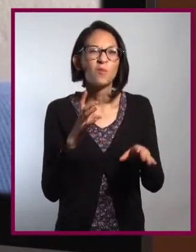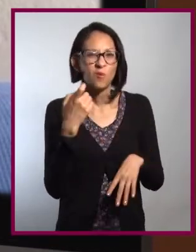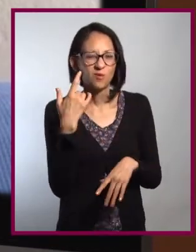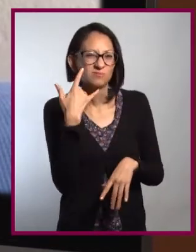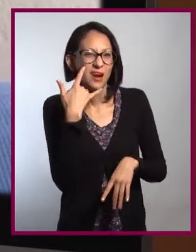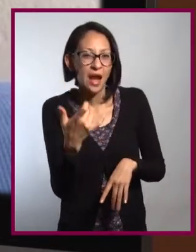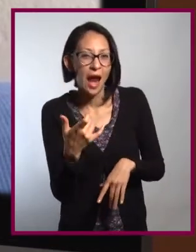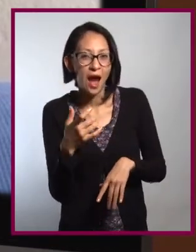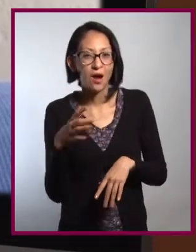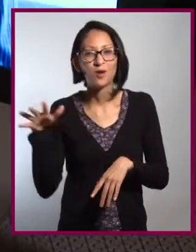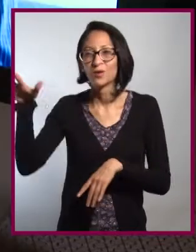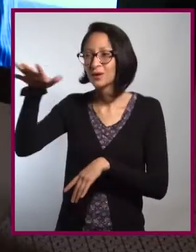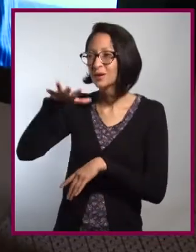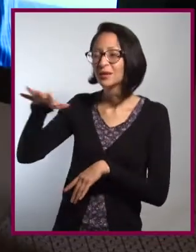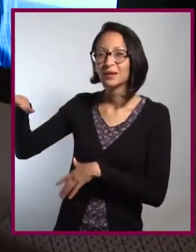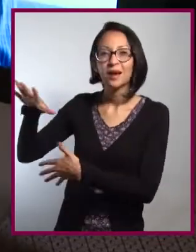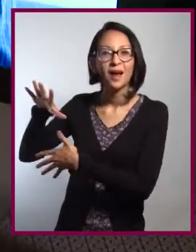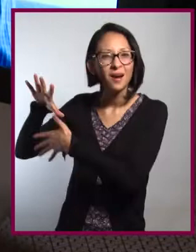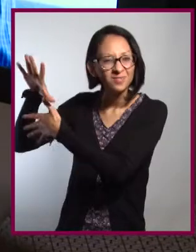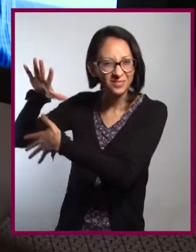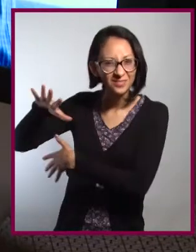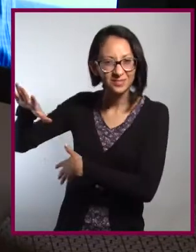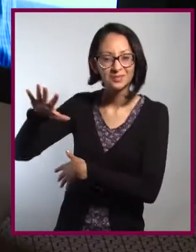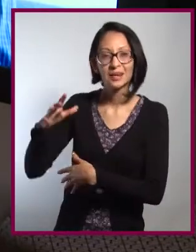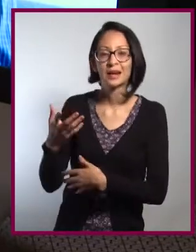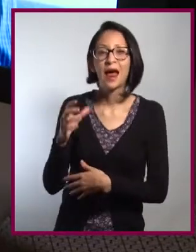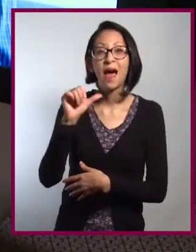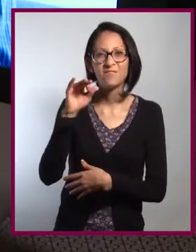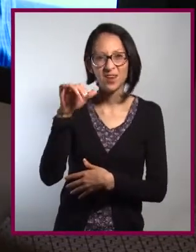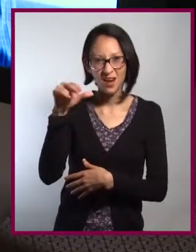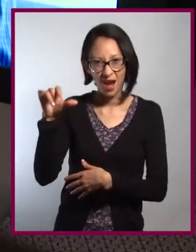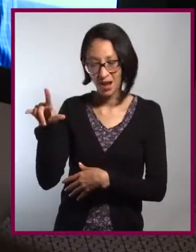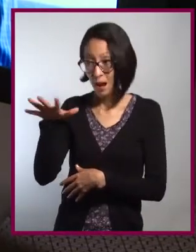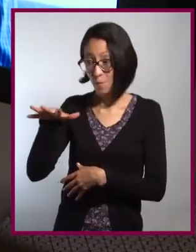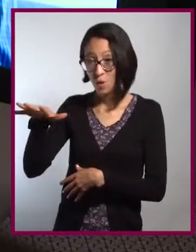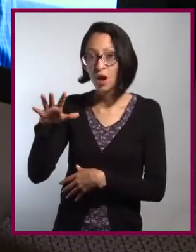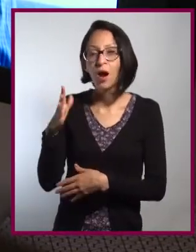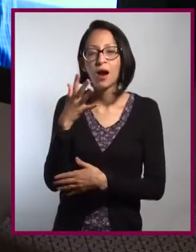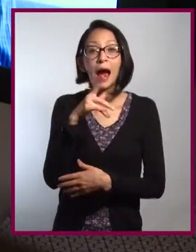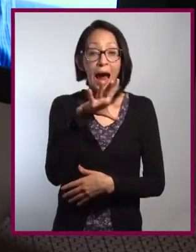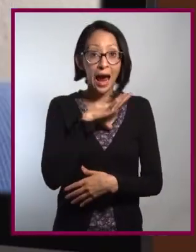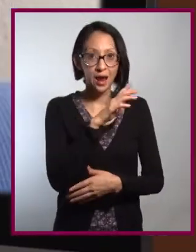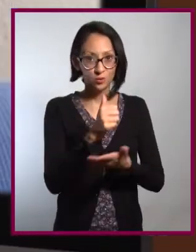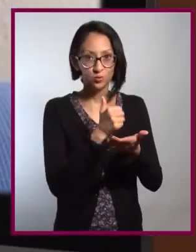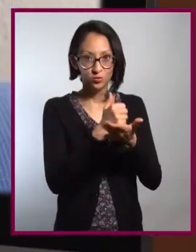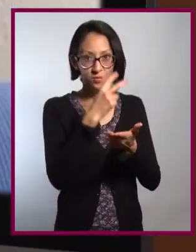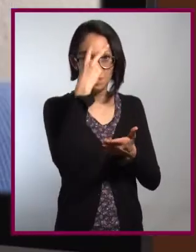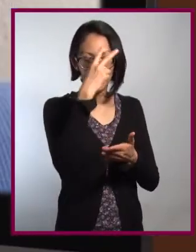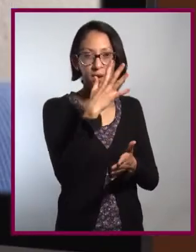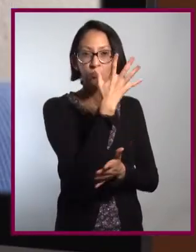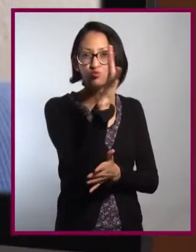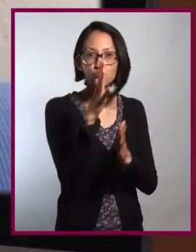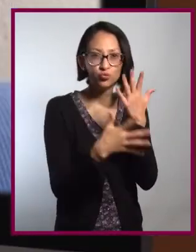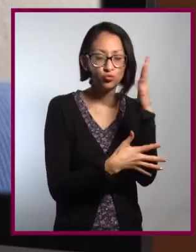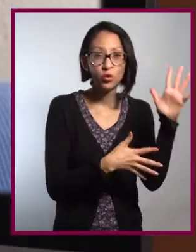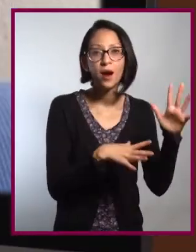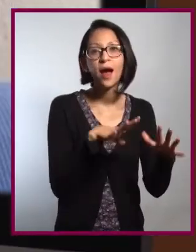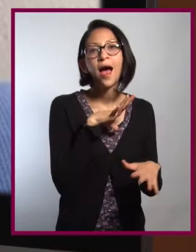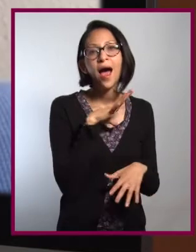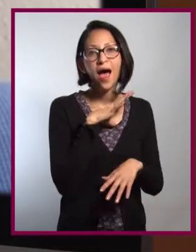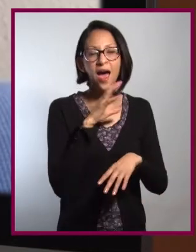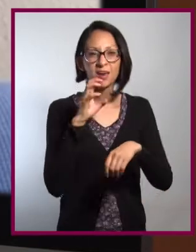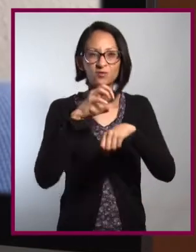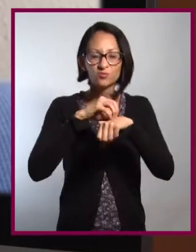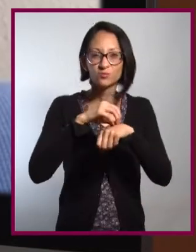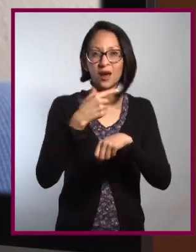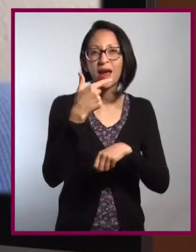en la selva africana. Sin embargo, por ejemplo, en las zonas boscosas cercanas a Monterrey, uno se puede exponer a garrapatas que